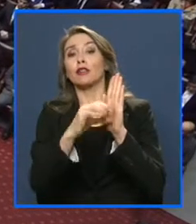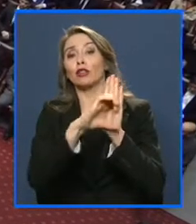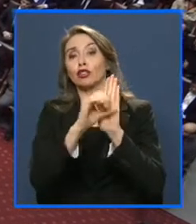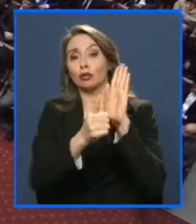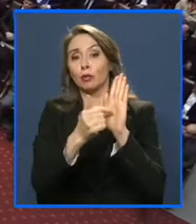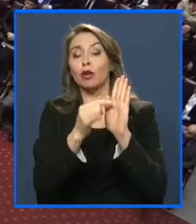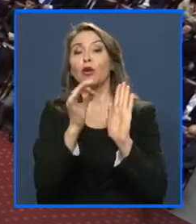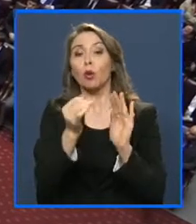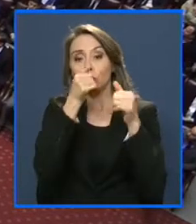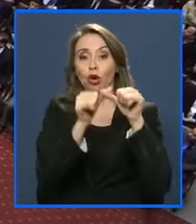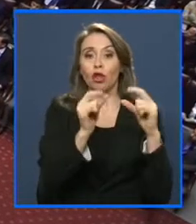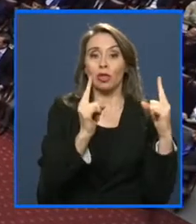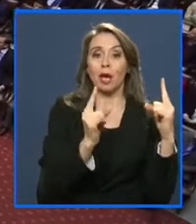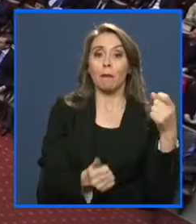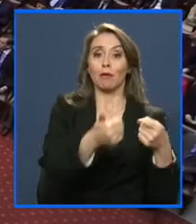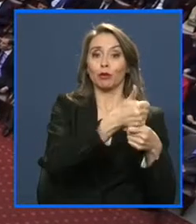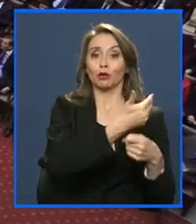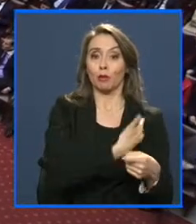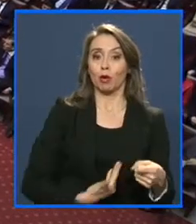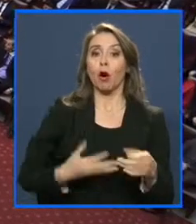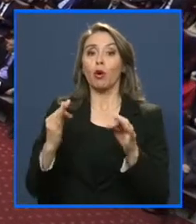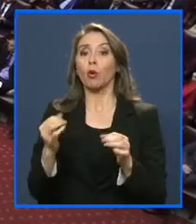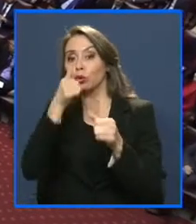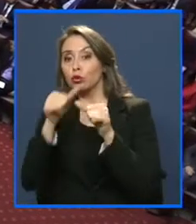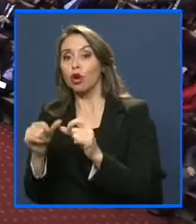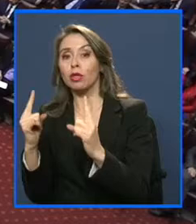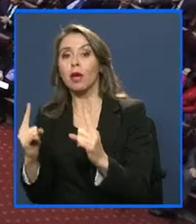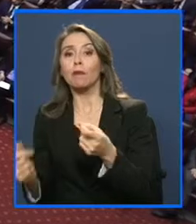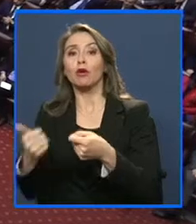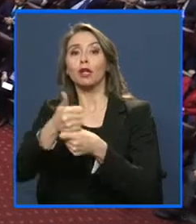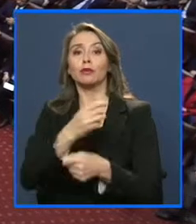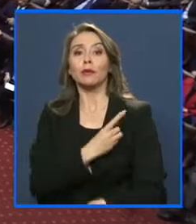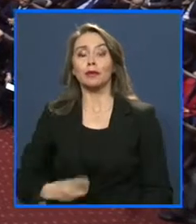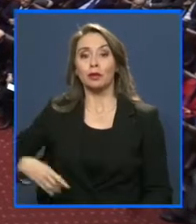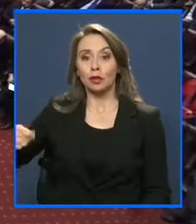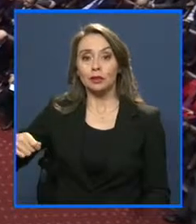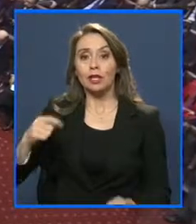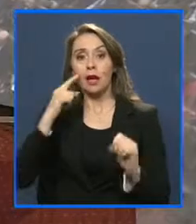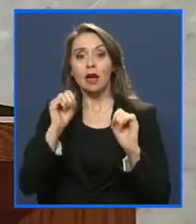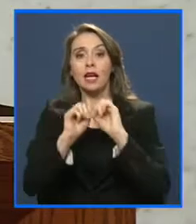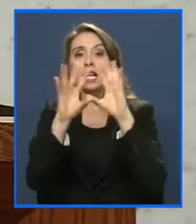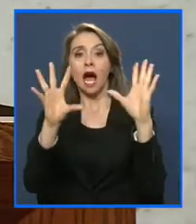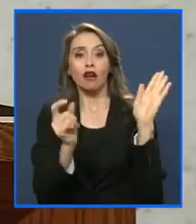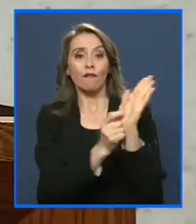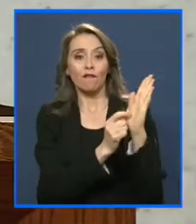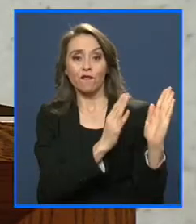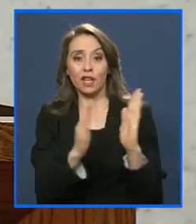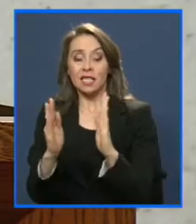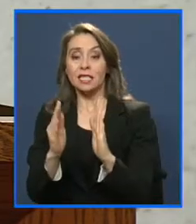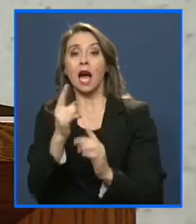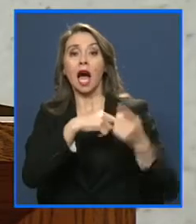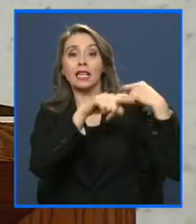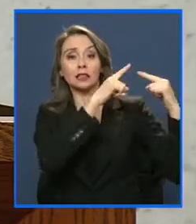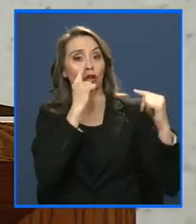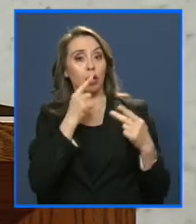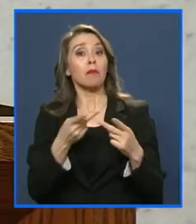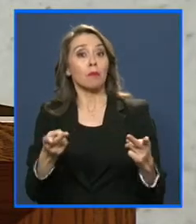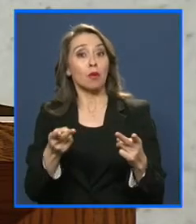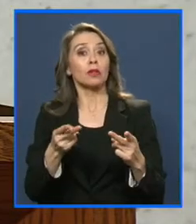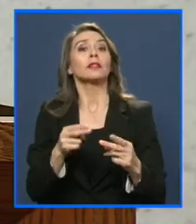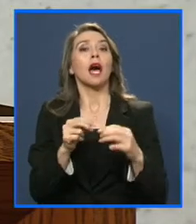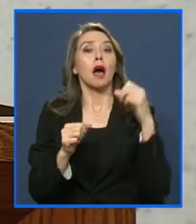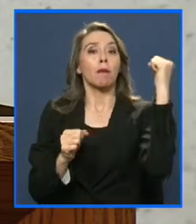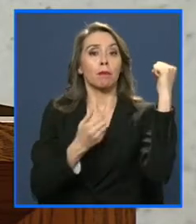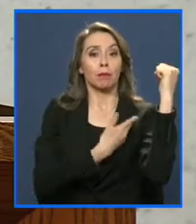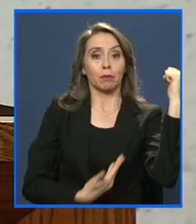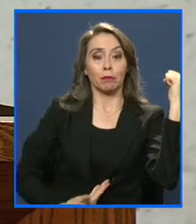coincide con el período parlamentario el calendario institucional es muy claro y la historia indica que los dos últimos años de ambos poderes son